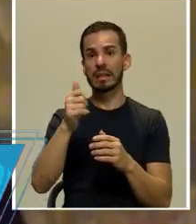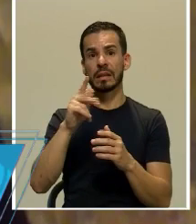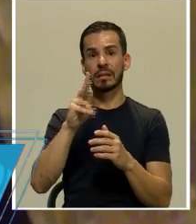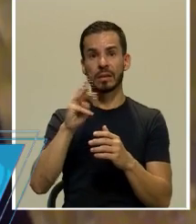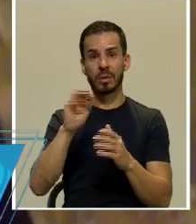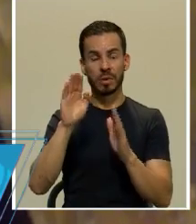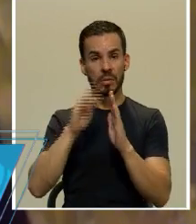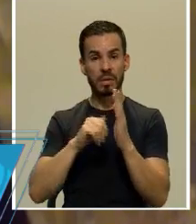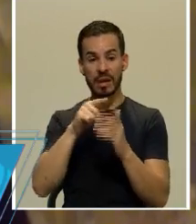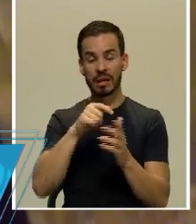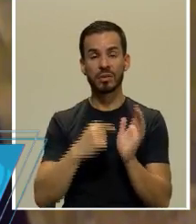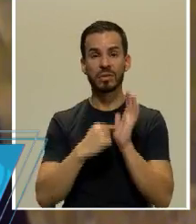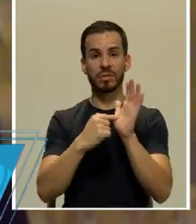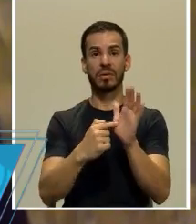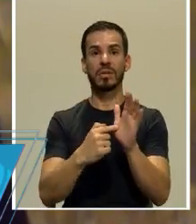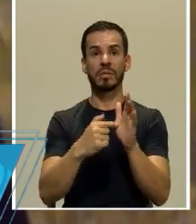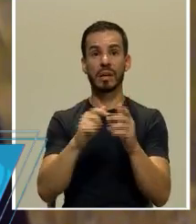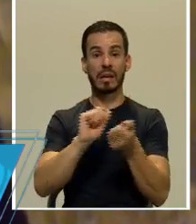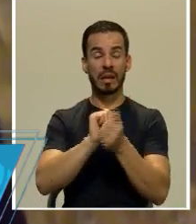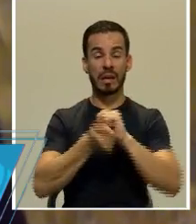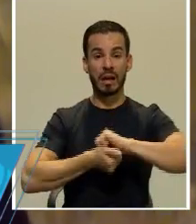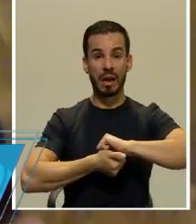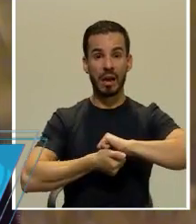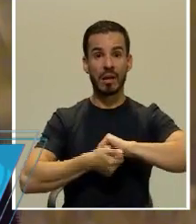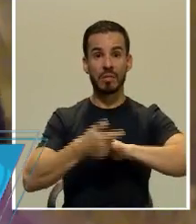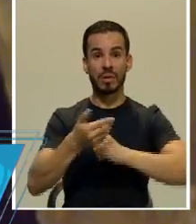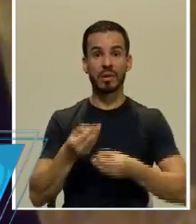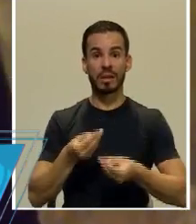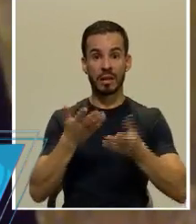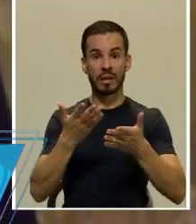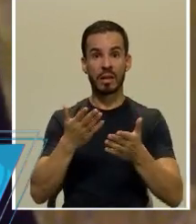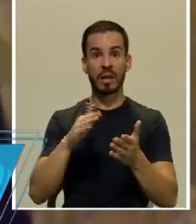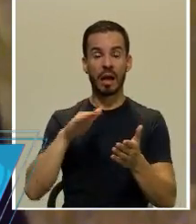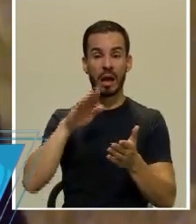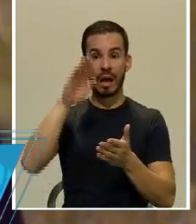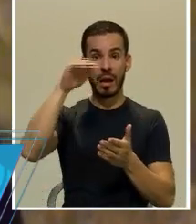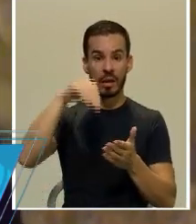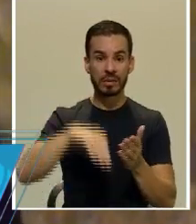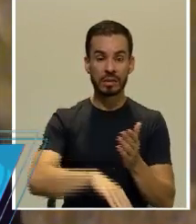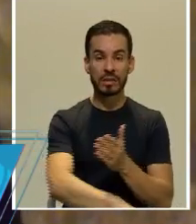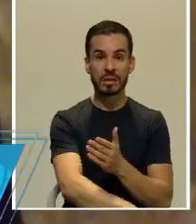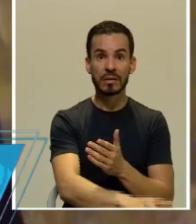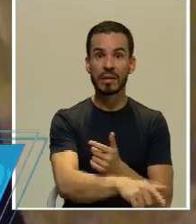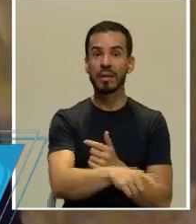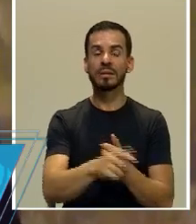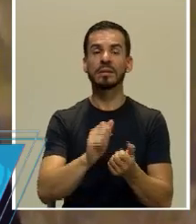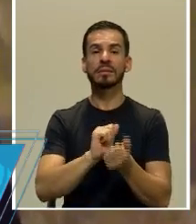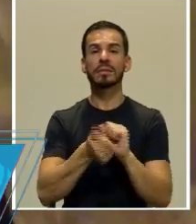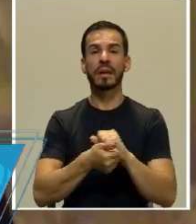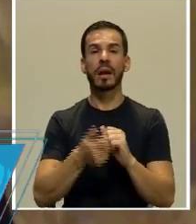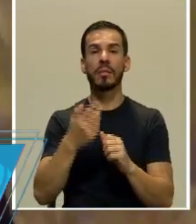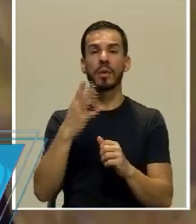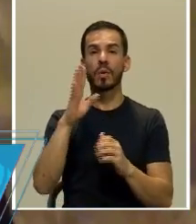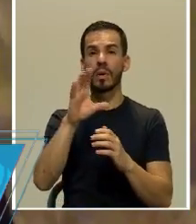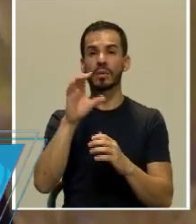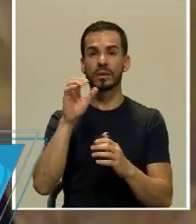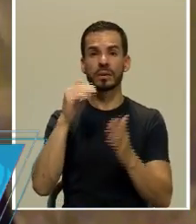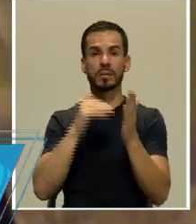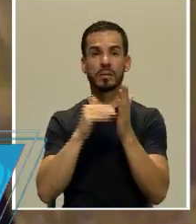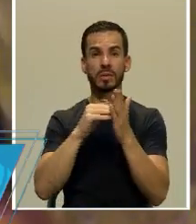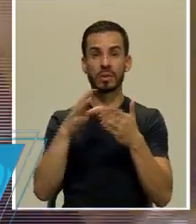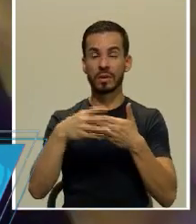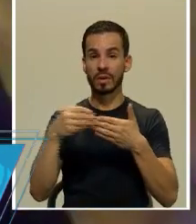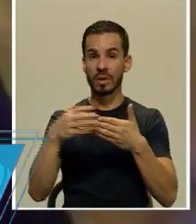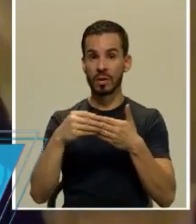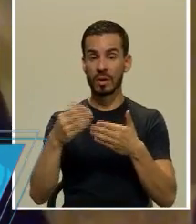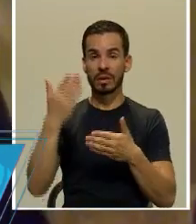menos. Eso representa ese cambio de generar pasos a desnivel, es un cambio de alrededor de $400 millones.